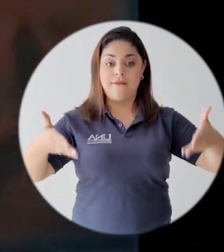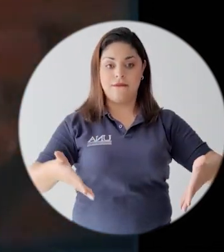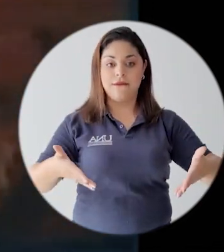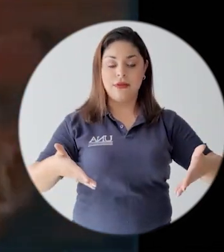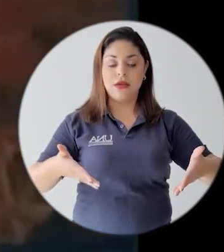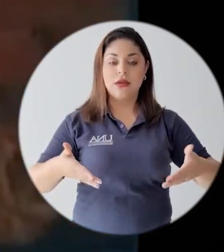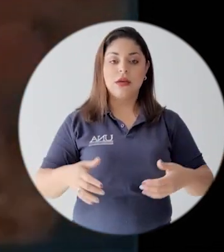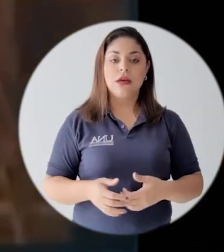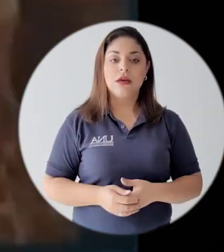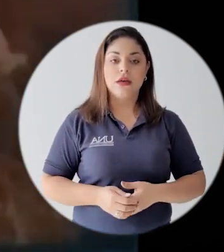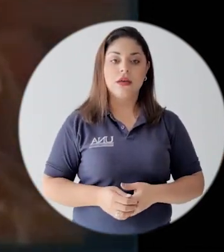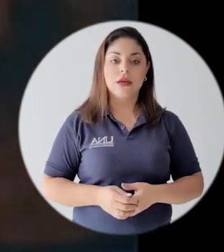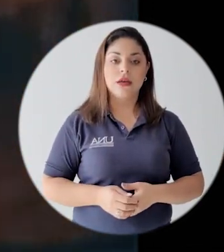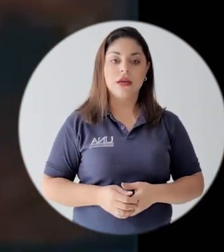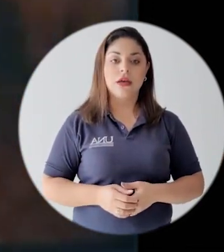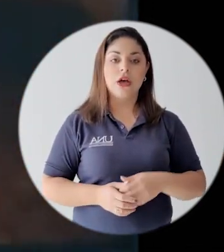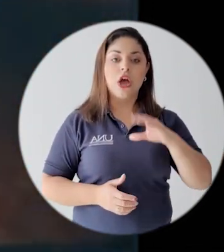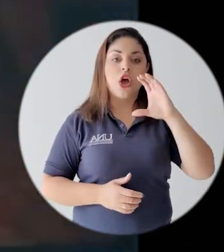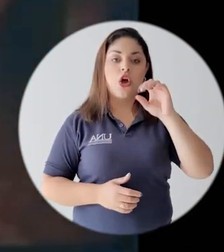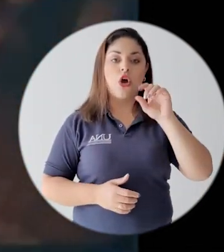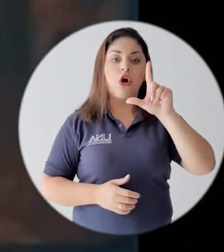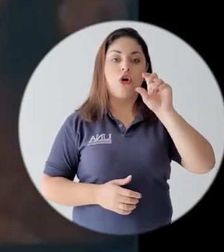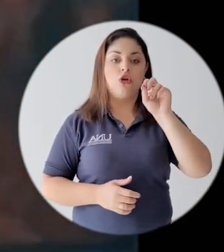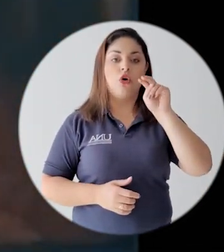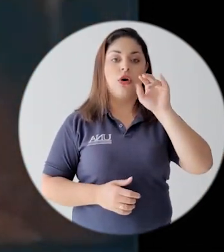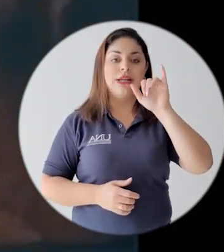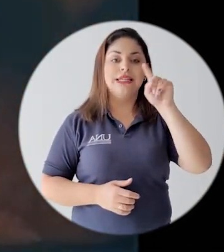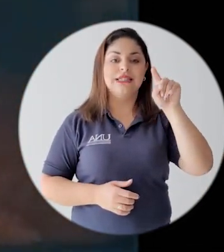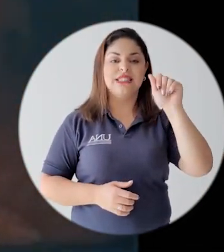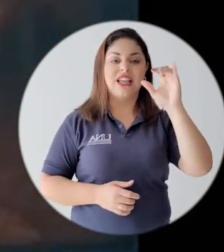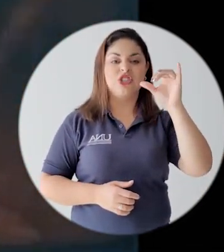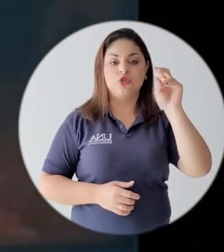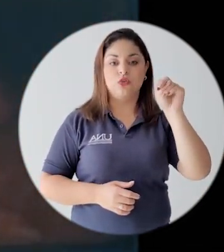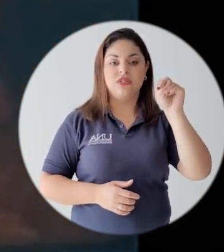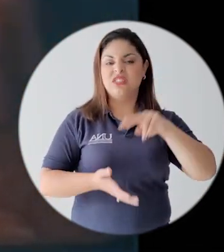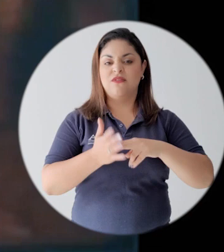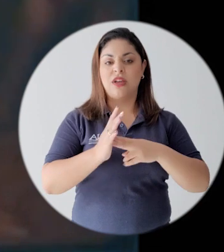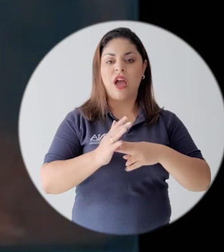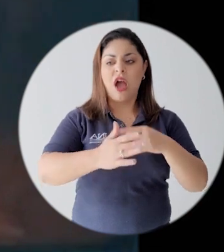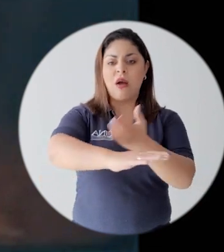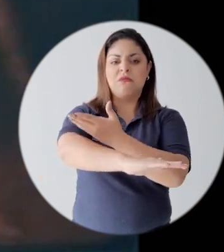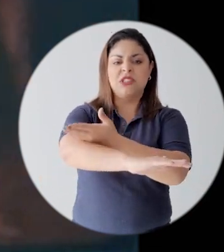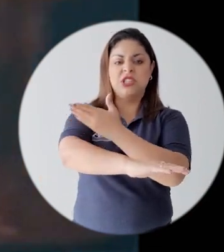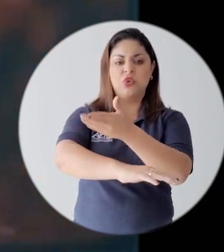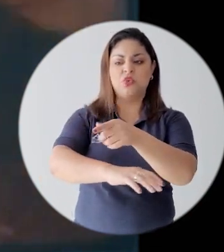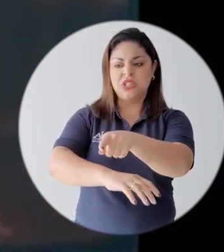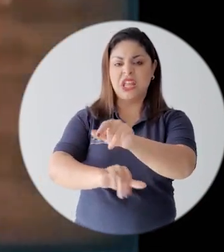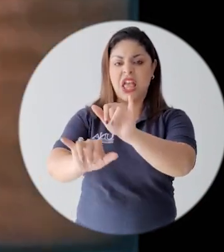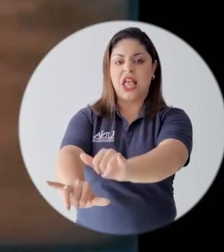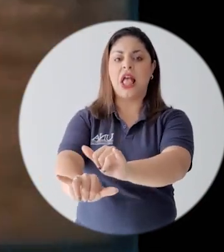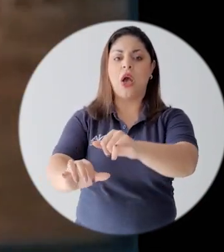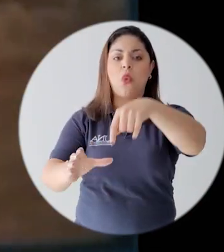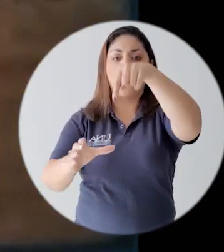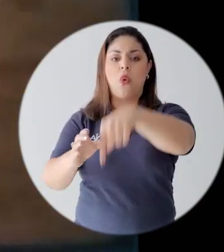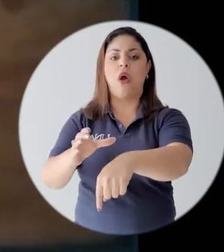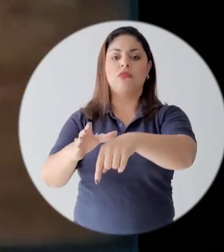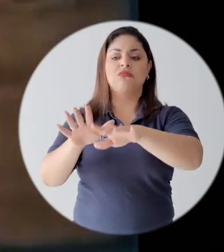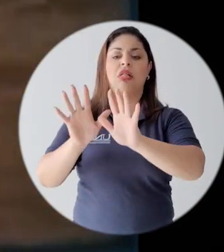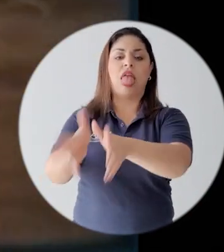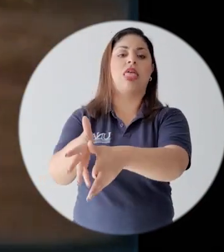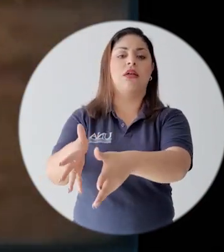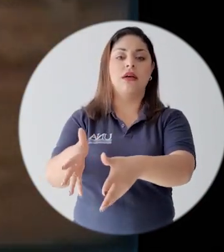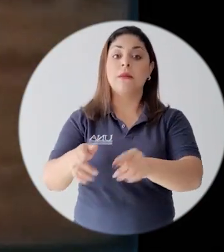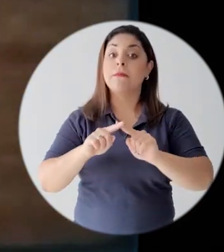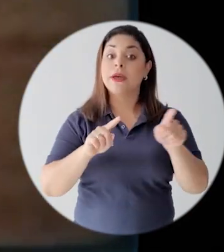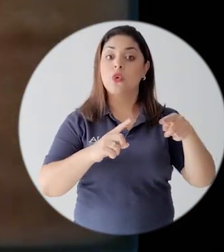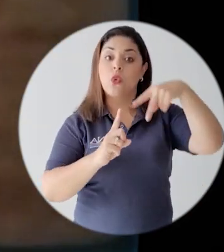era colonización, meter a los campesinos en los huecos y dejarlos abandonados. Con estas cooperativas se